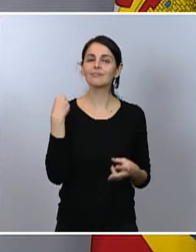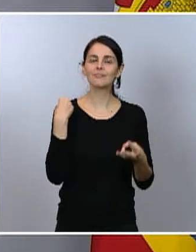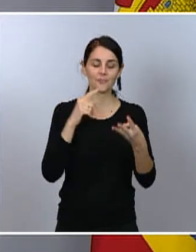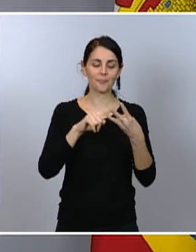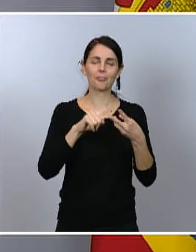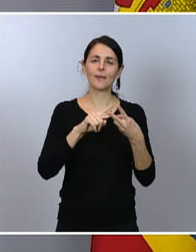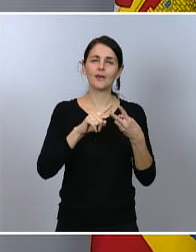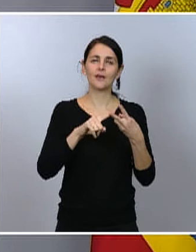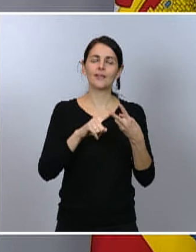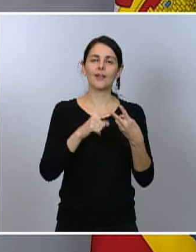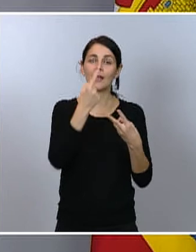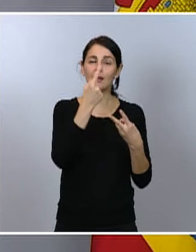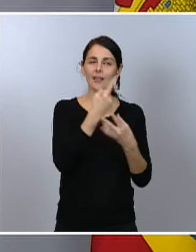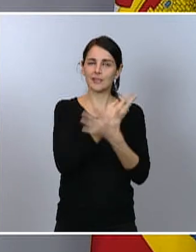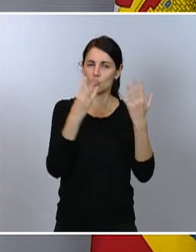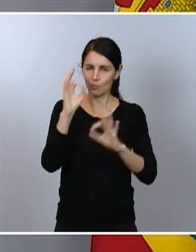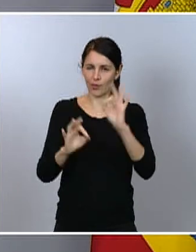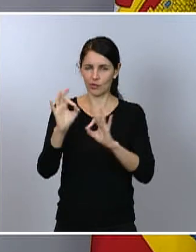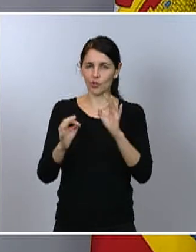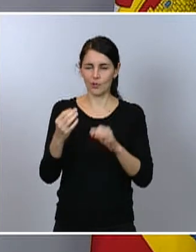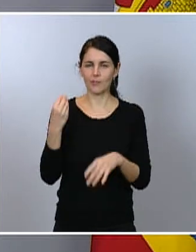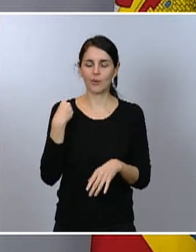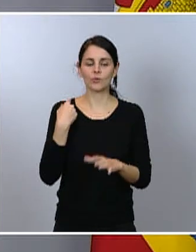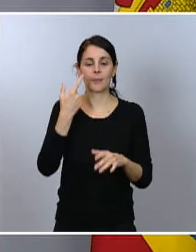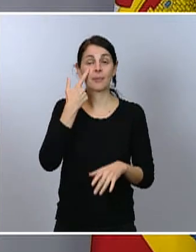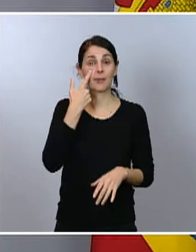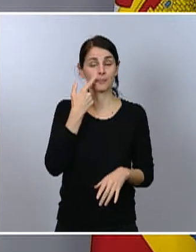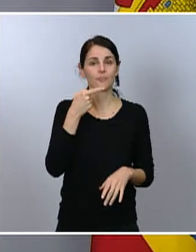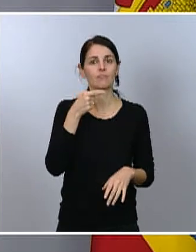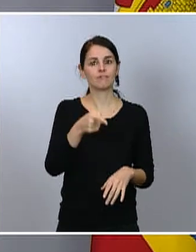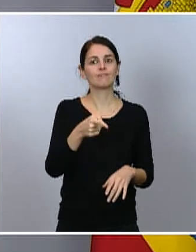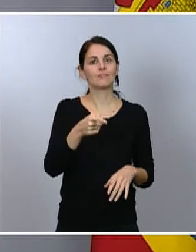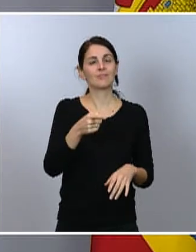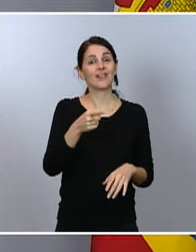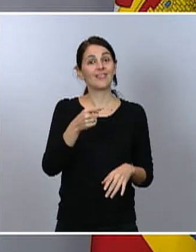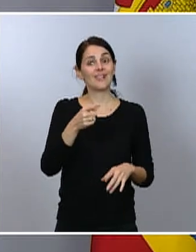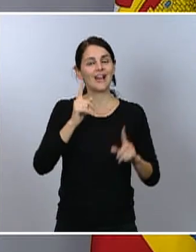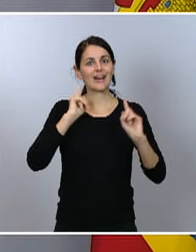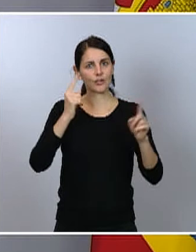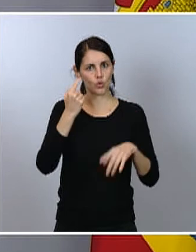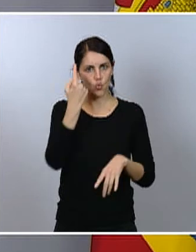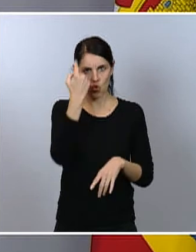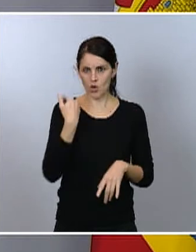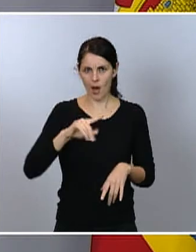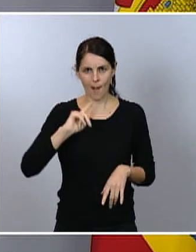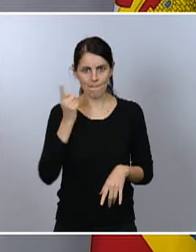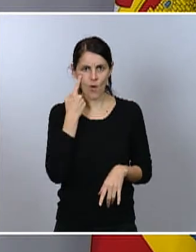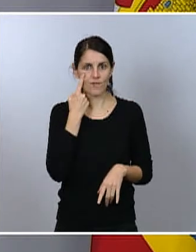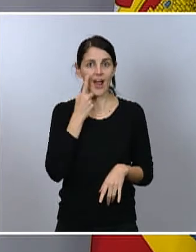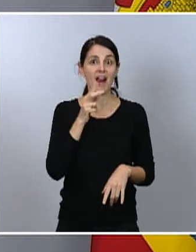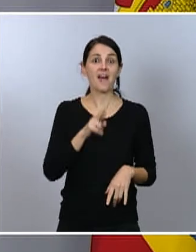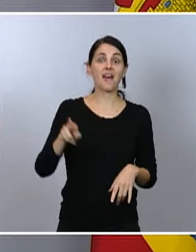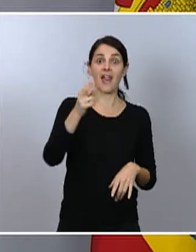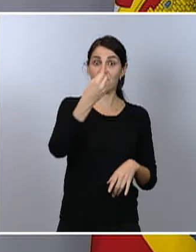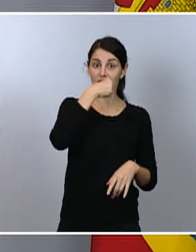El primer caso suficientemente comprobado de reinfección, que además ha infectado luego a otros colectivos, se ha producido en